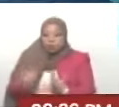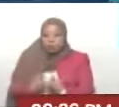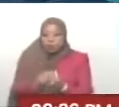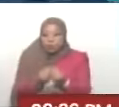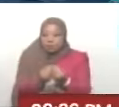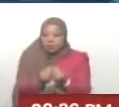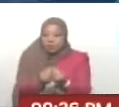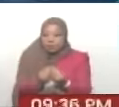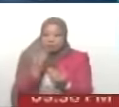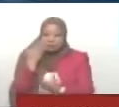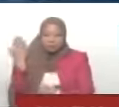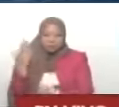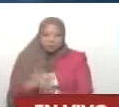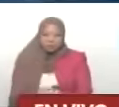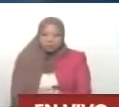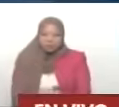¡Adelante!